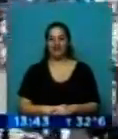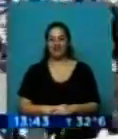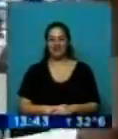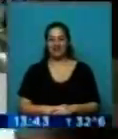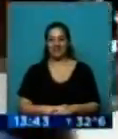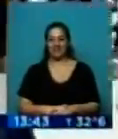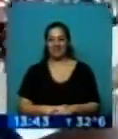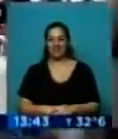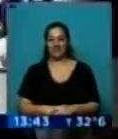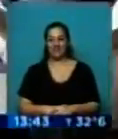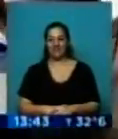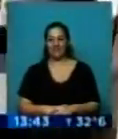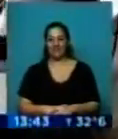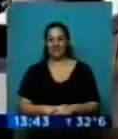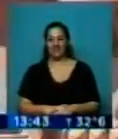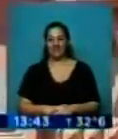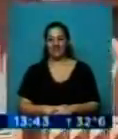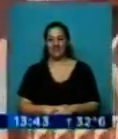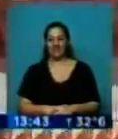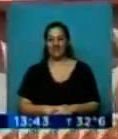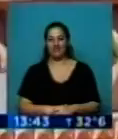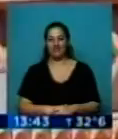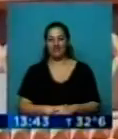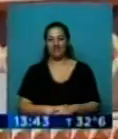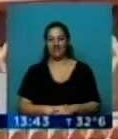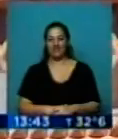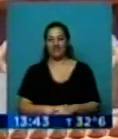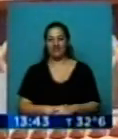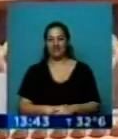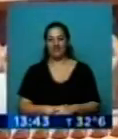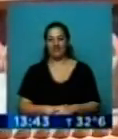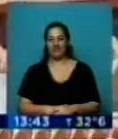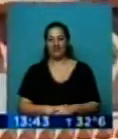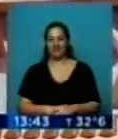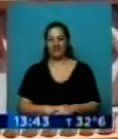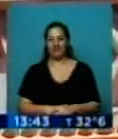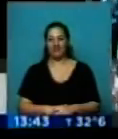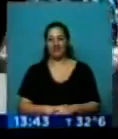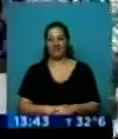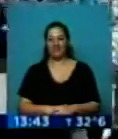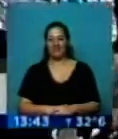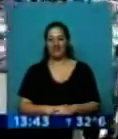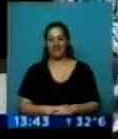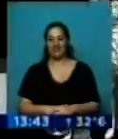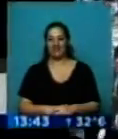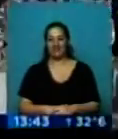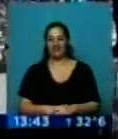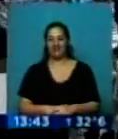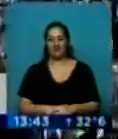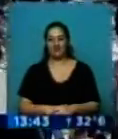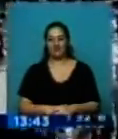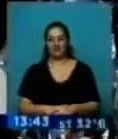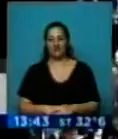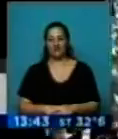del amor. Y entre un te quiero y te quiero, vamos remontando al cielo. Y